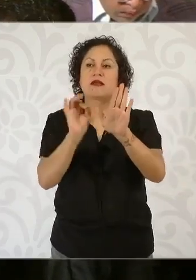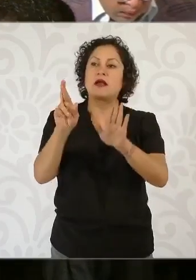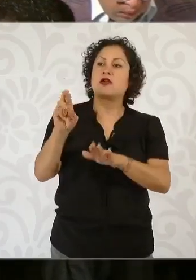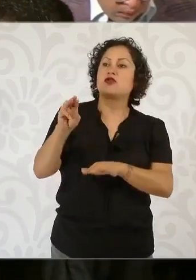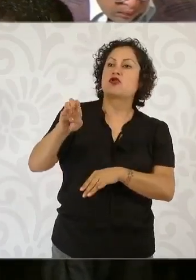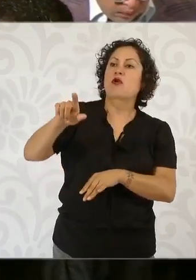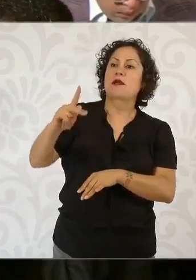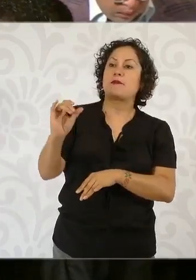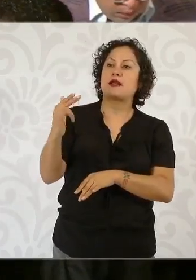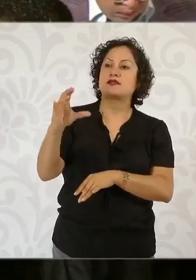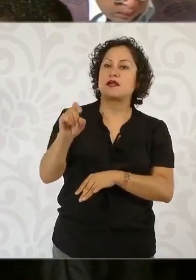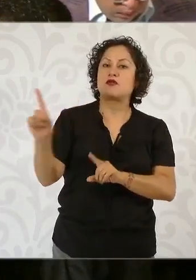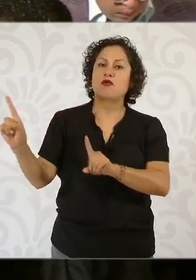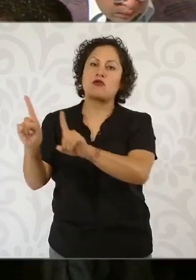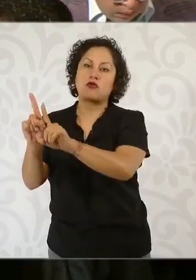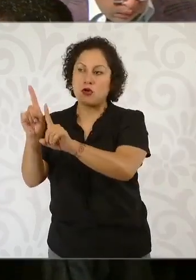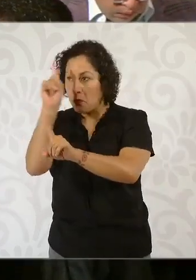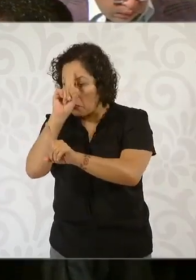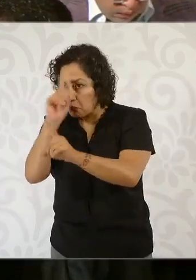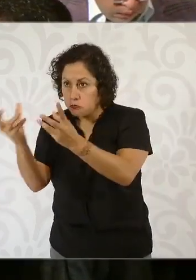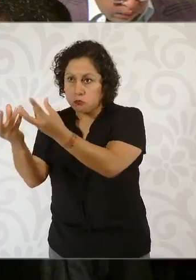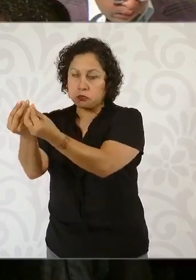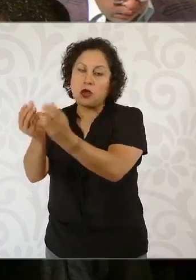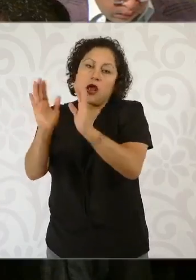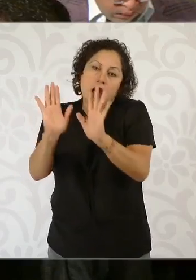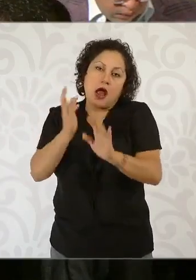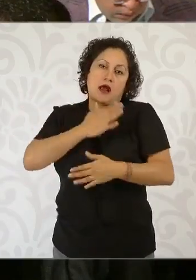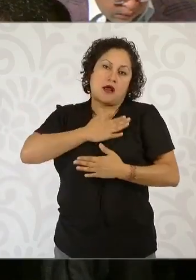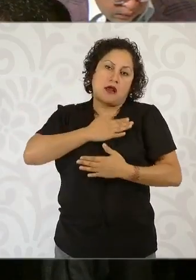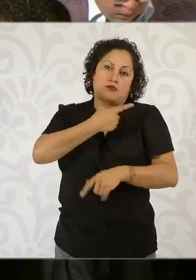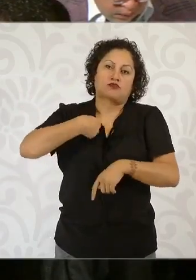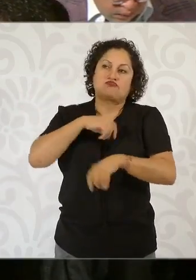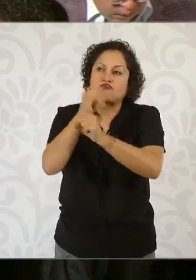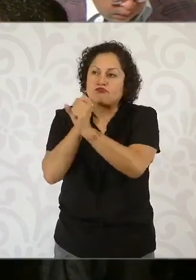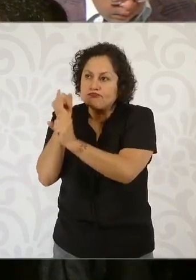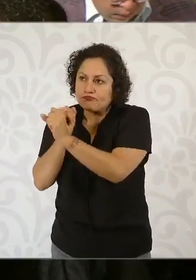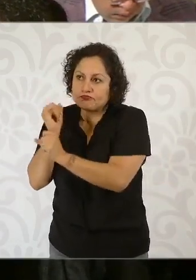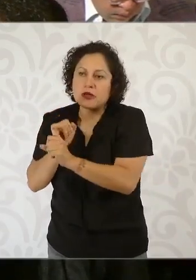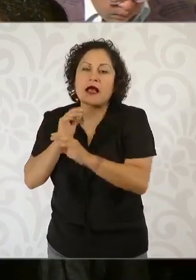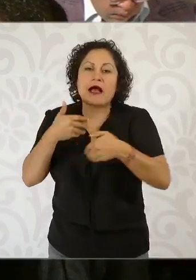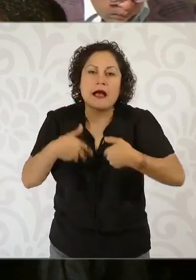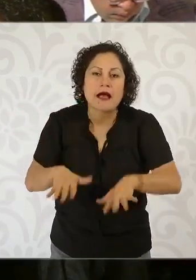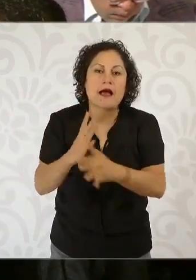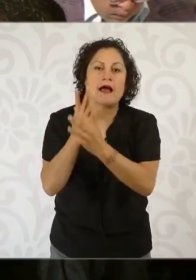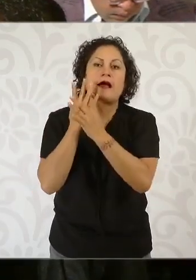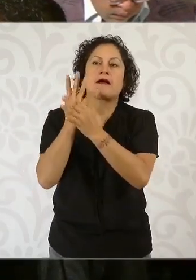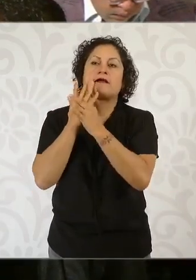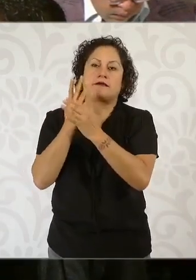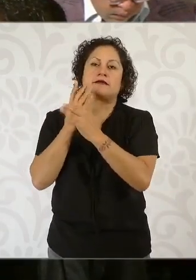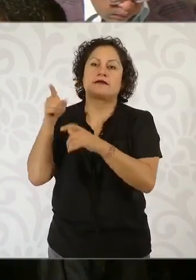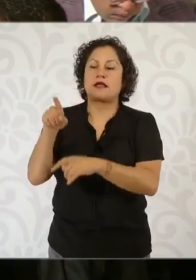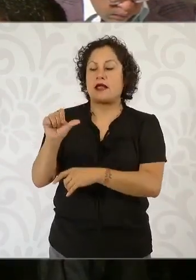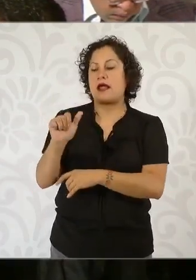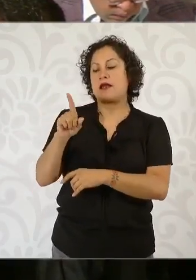que por supuesto, bueno, pues eso es parte de la investigación que se ha tenido y que se ha manejado, que hay pues gente cercana a Alfredo